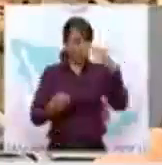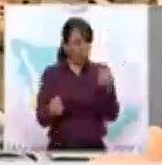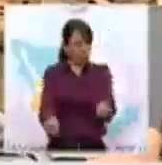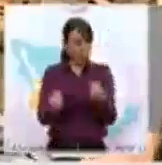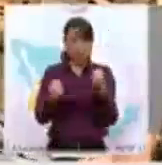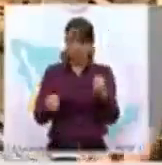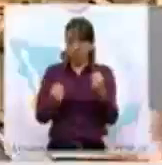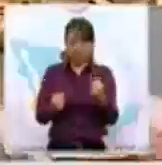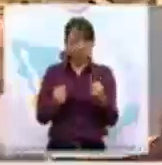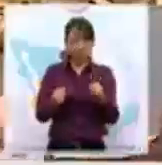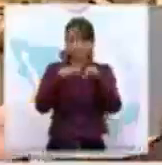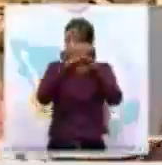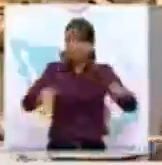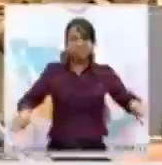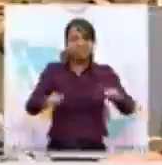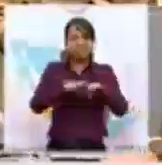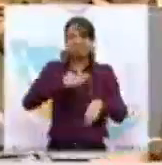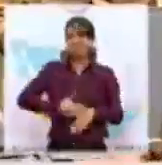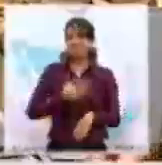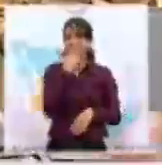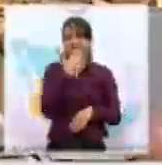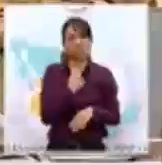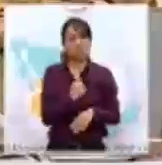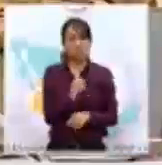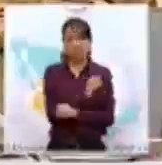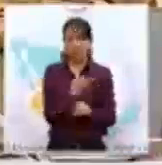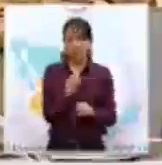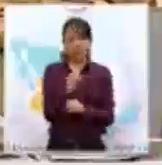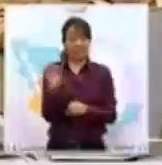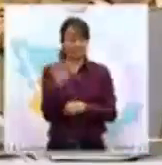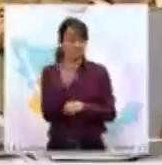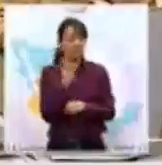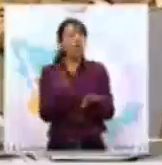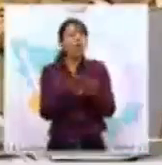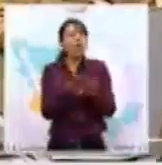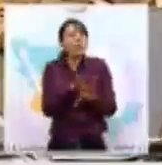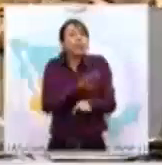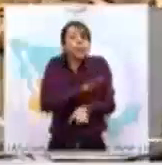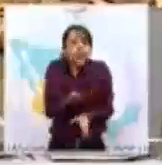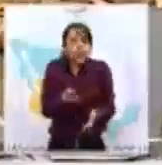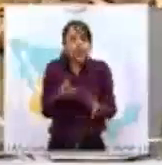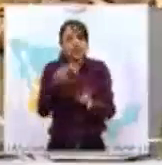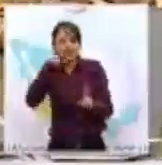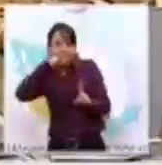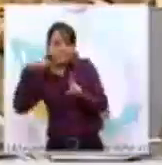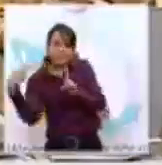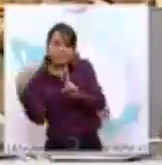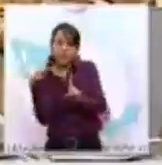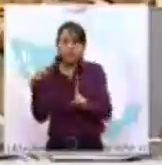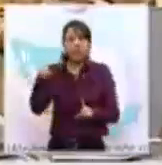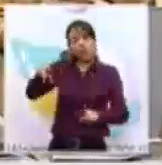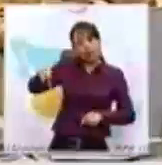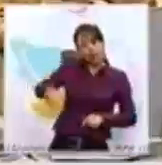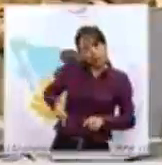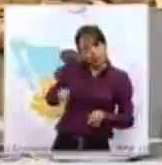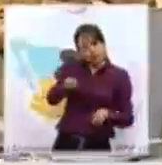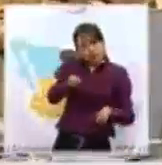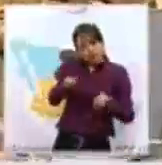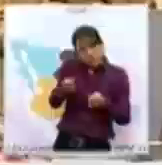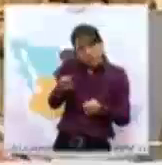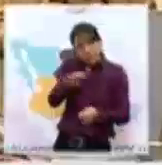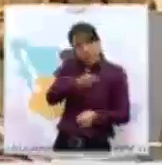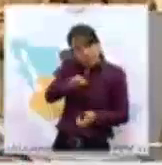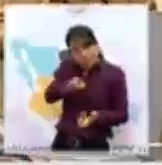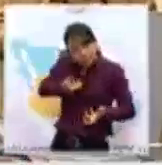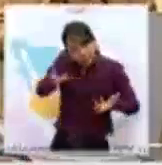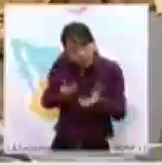plantear, cómo bajo una visión de Estado podríamos tender a tener nuevos marcos normativos, nuevos